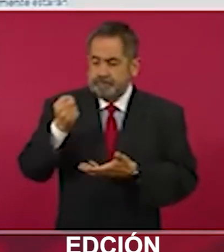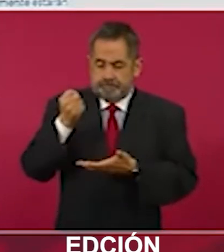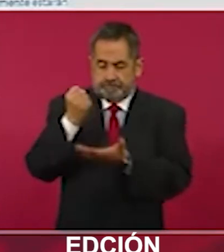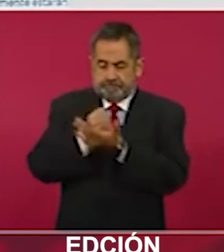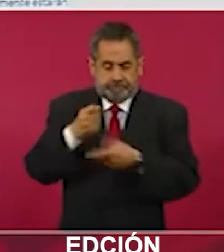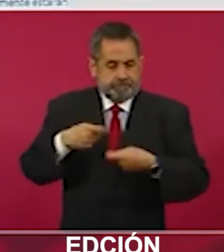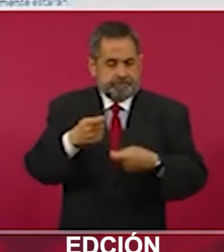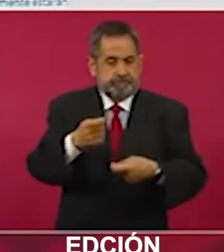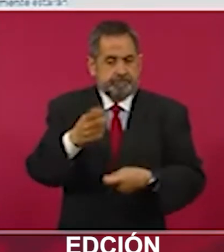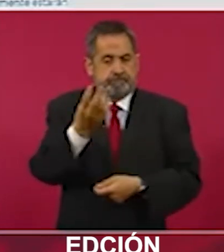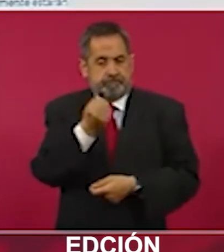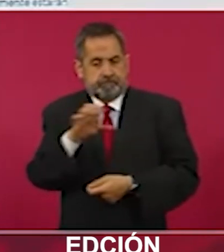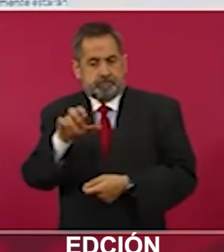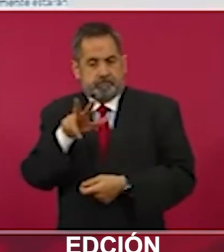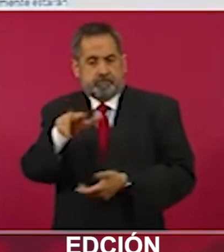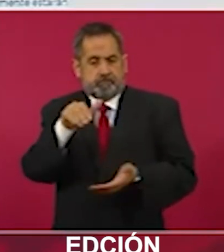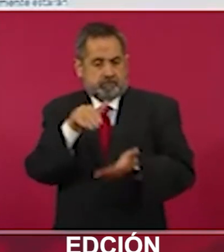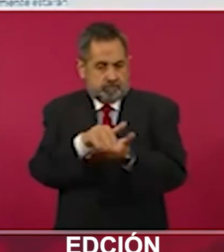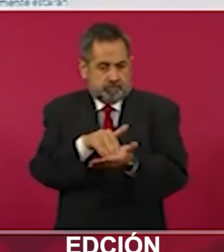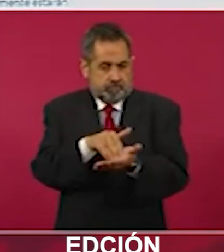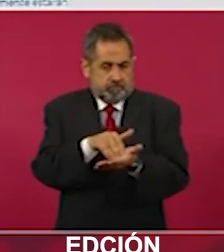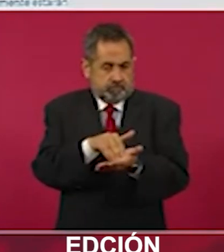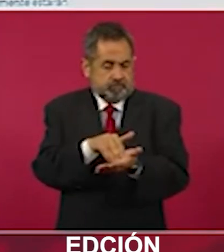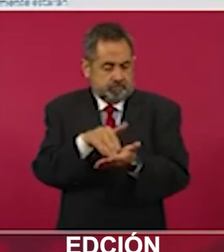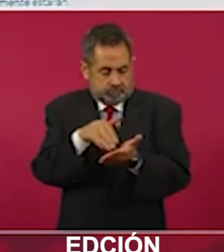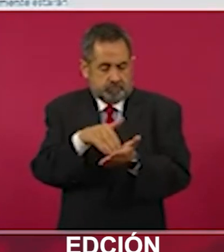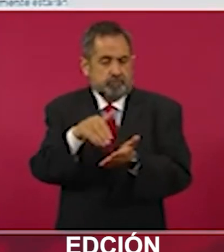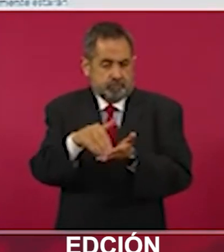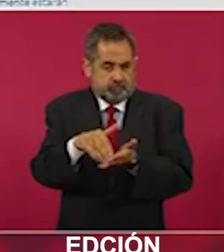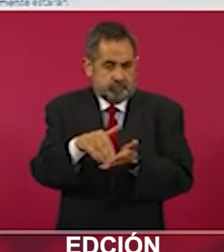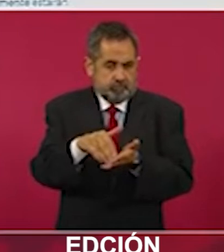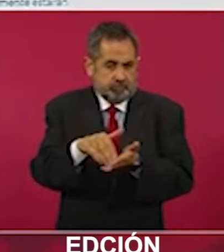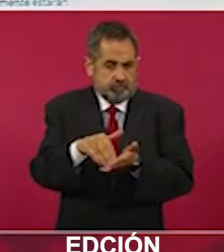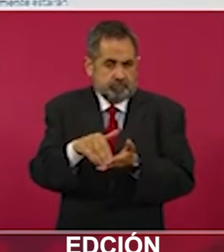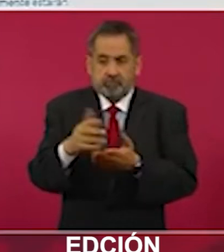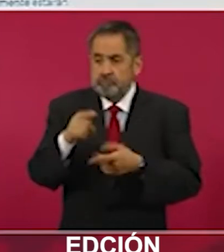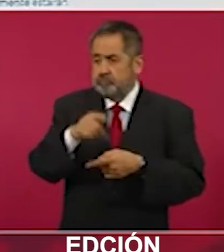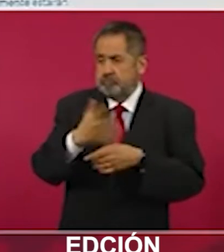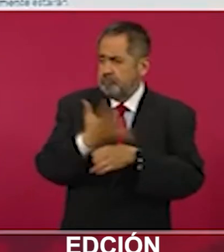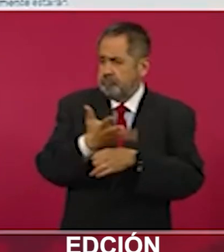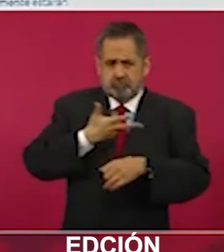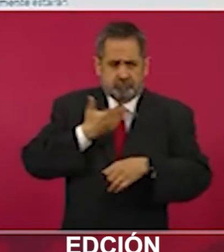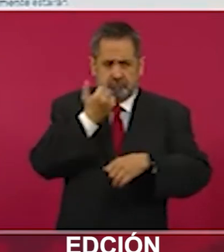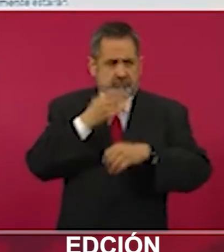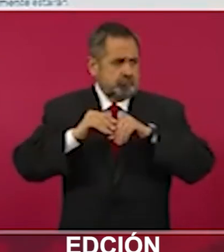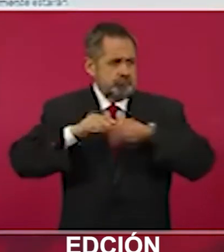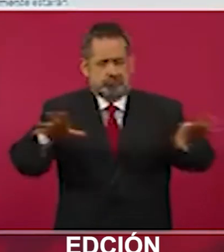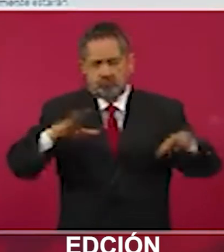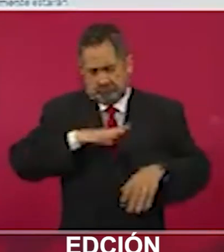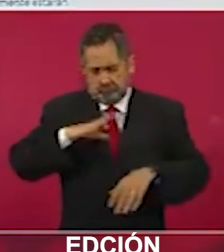autorizado 918. Estos son datos públicos.